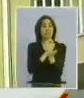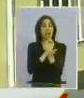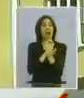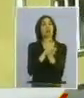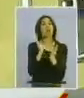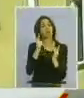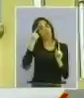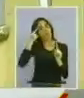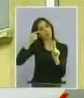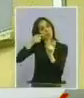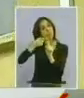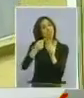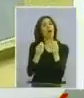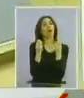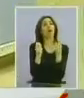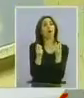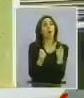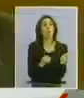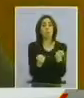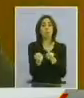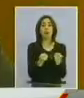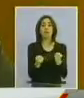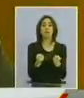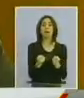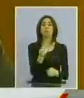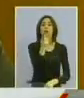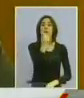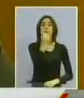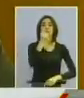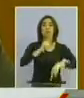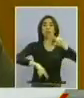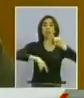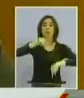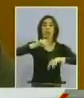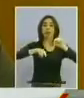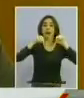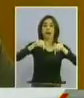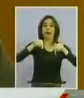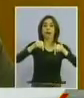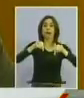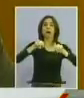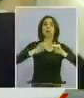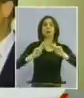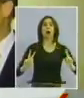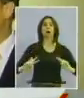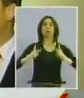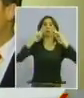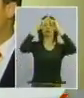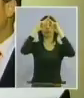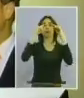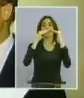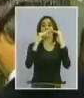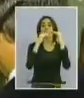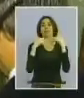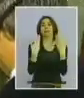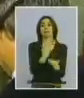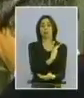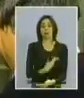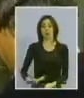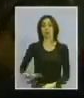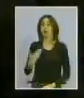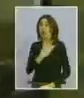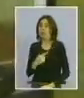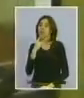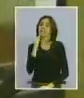repensar cómo se maneja el tema del precio de suelo, particularmente para la implementación de viviendas sociales. En el gobierno reconocen qué